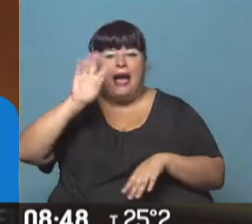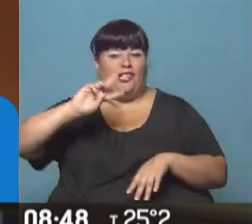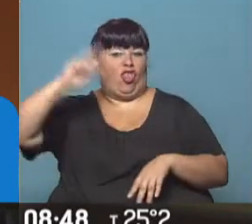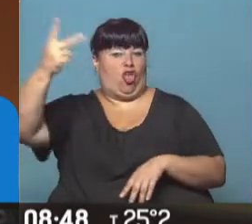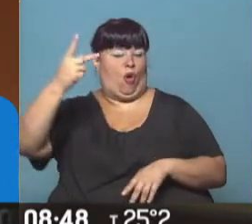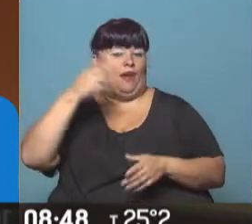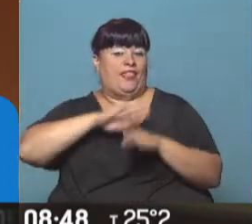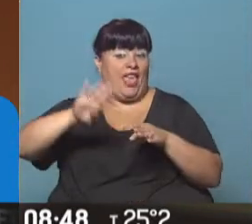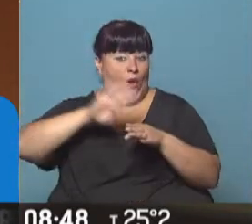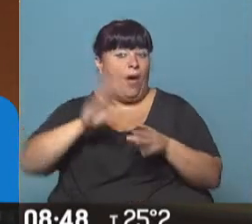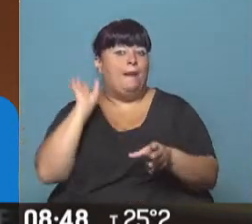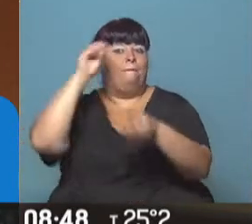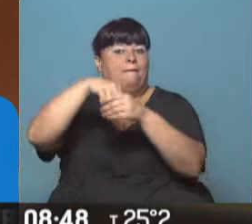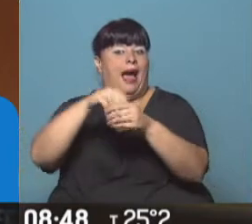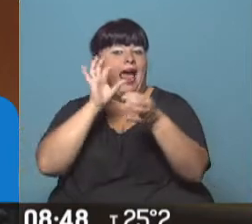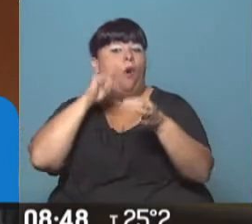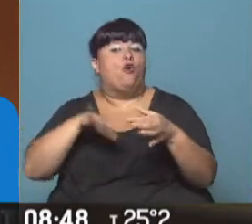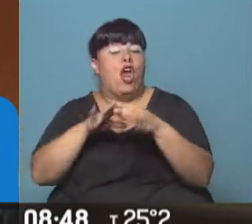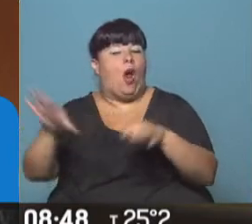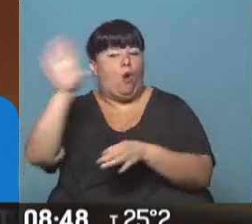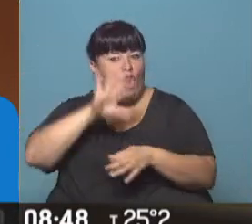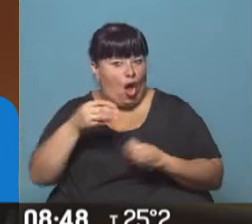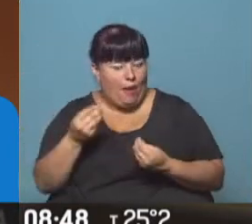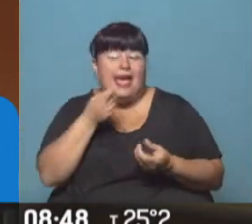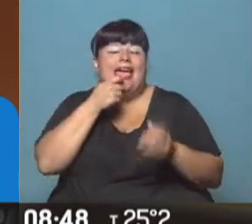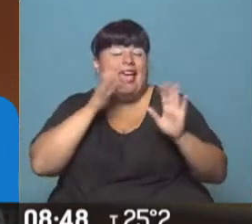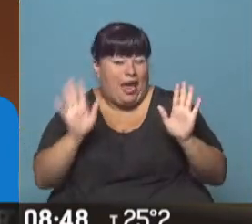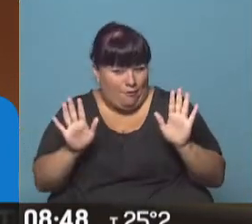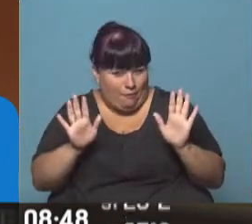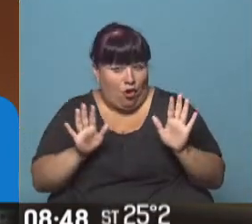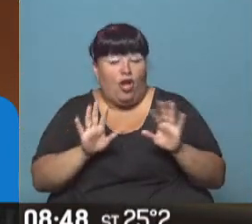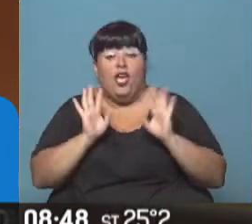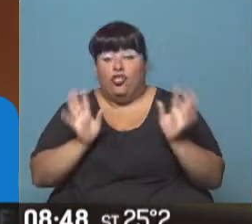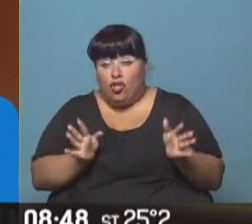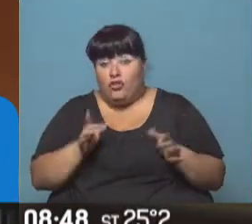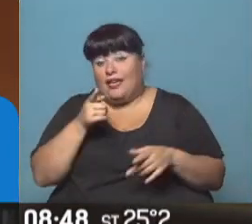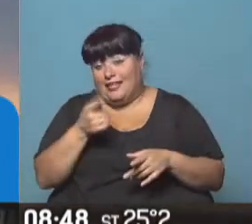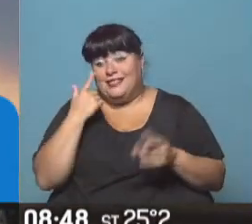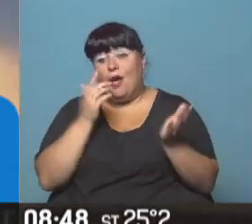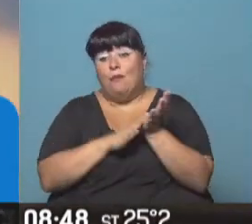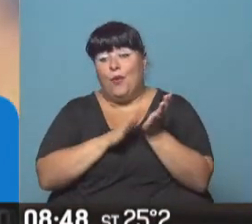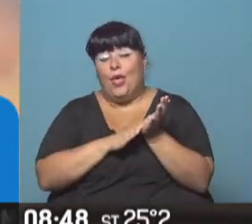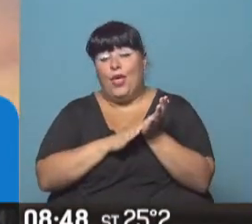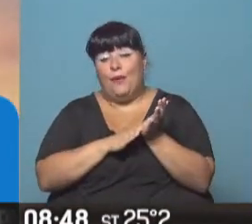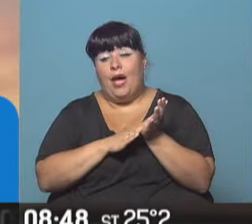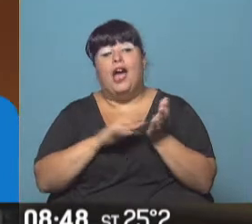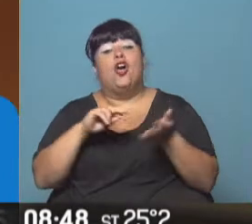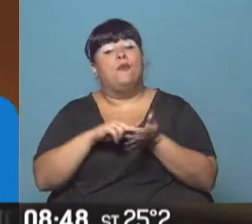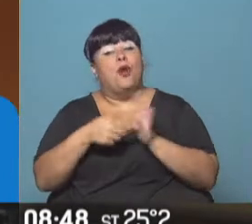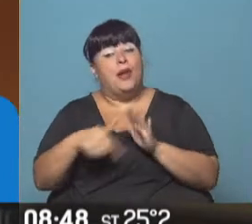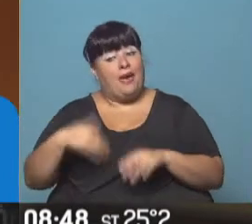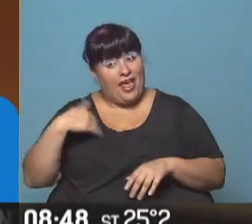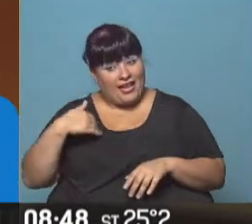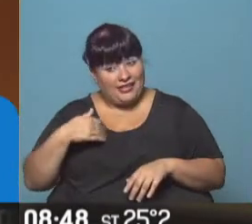déficit fiscal para poder ingresar a la Unión Europea, para poner un ejemplo, ¿no? Entonces, eso te demuestra que el problema en